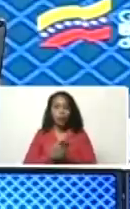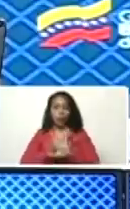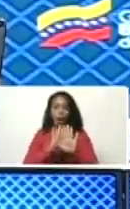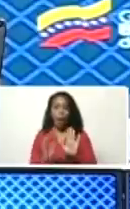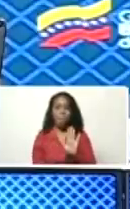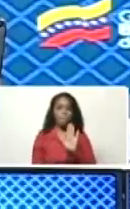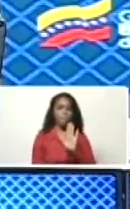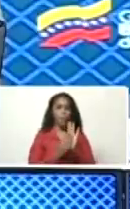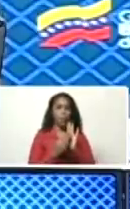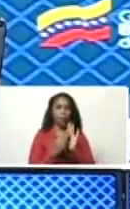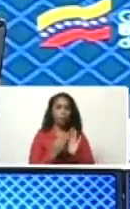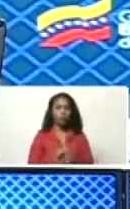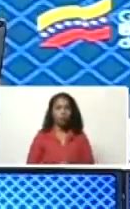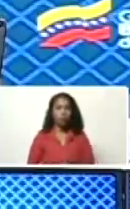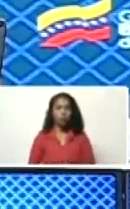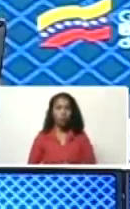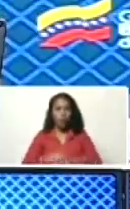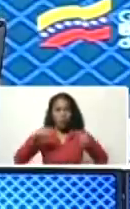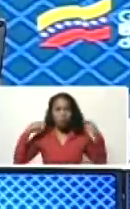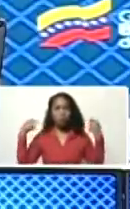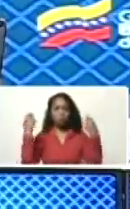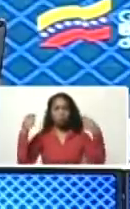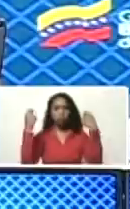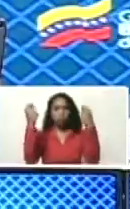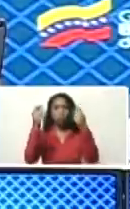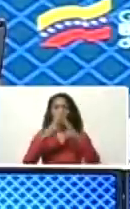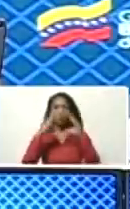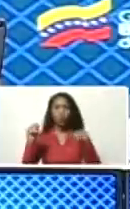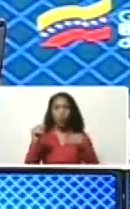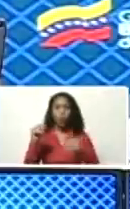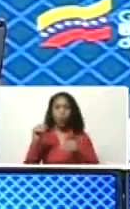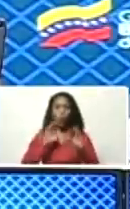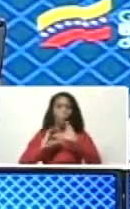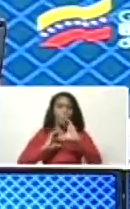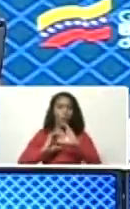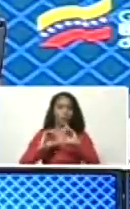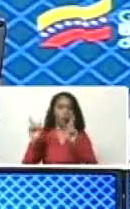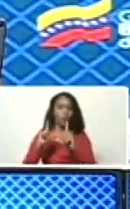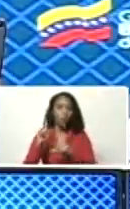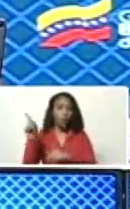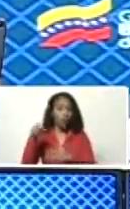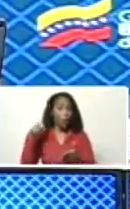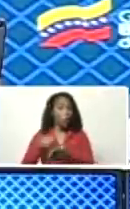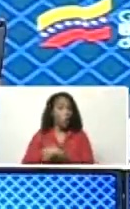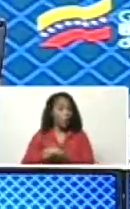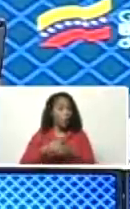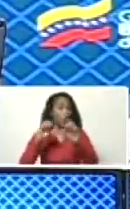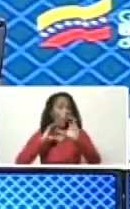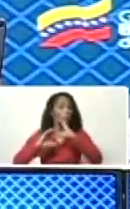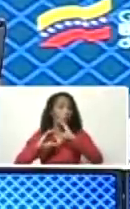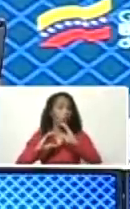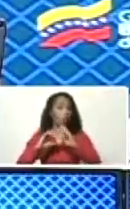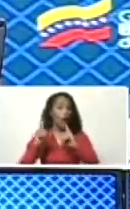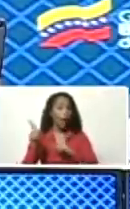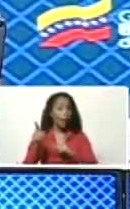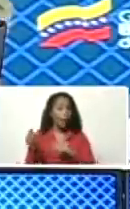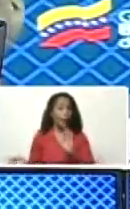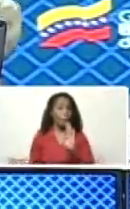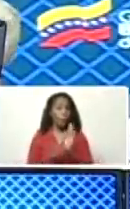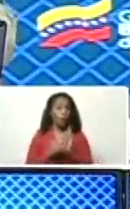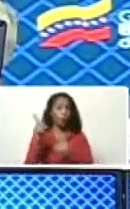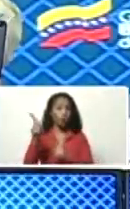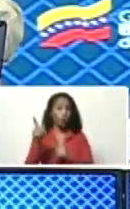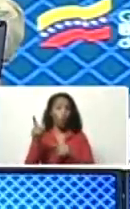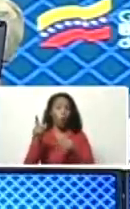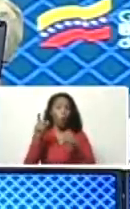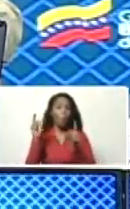impuesto con su campaña todos los medios de comunicación, porque fue un golpe mediático. Habían impuesto su